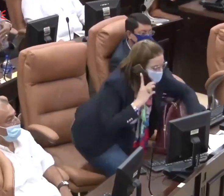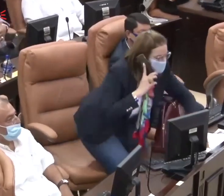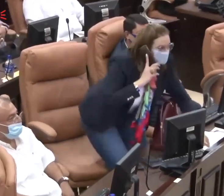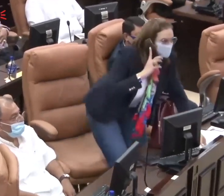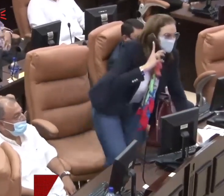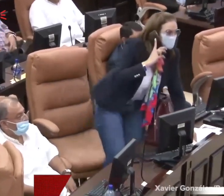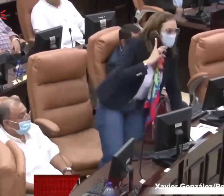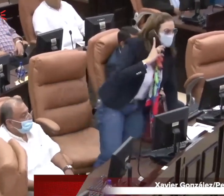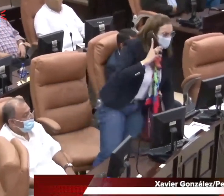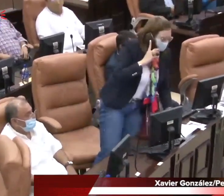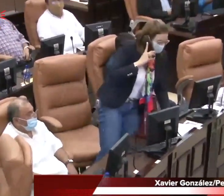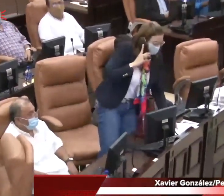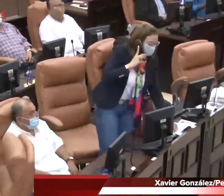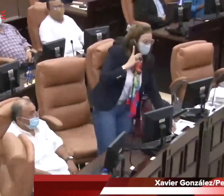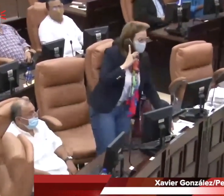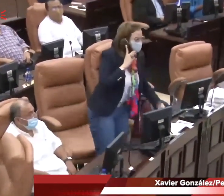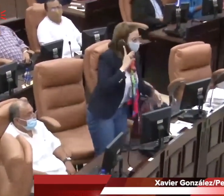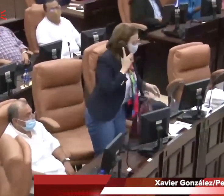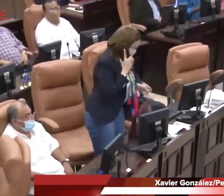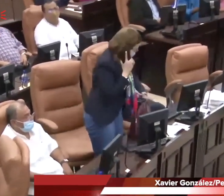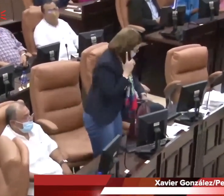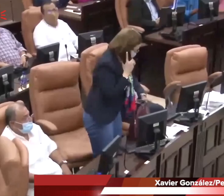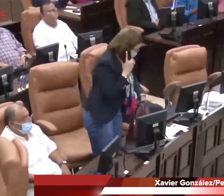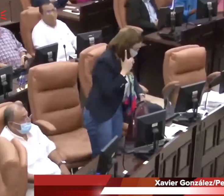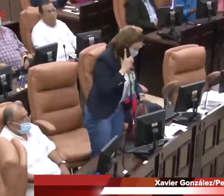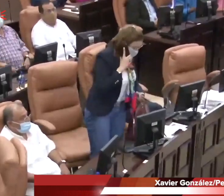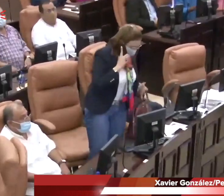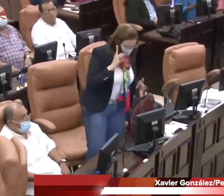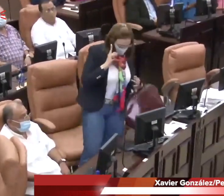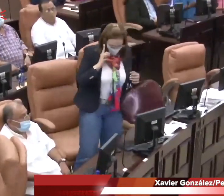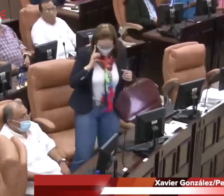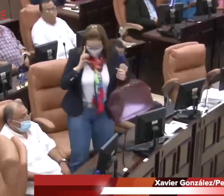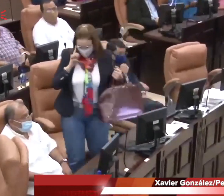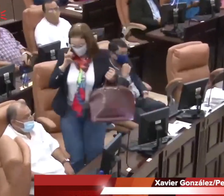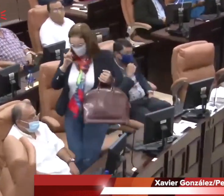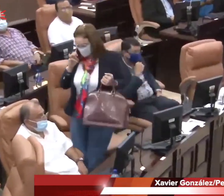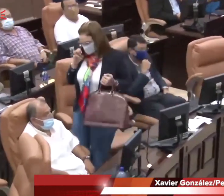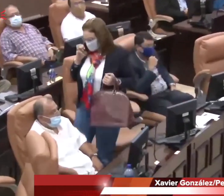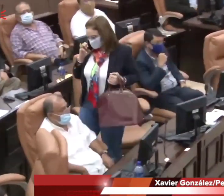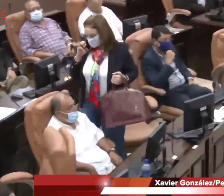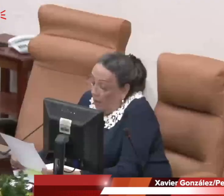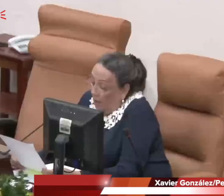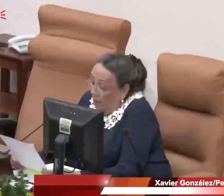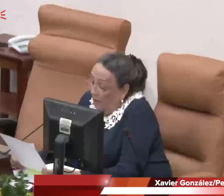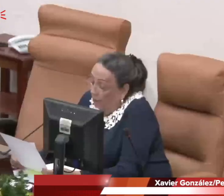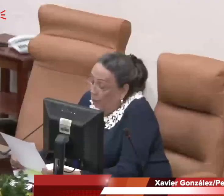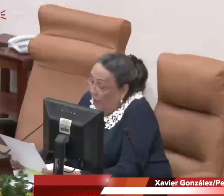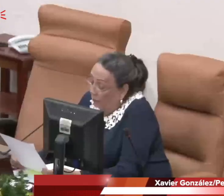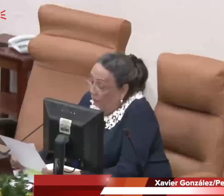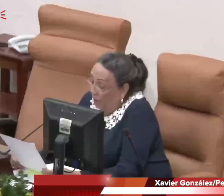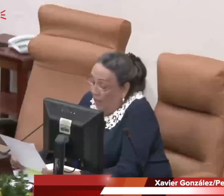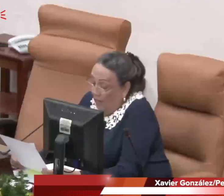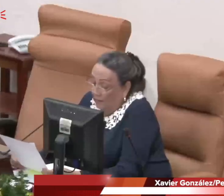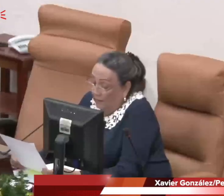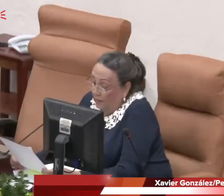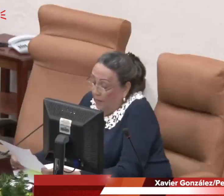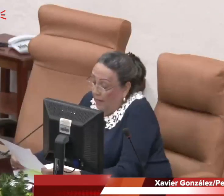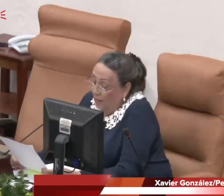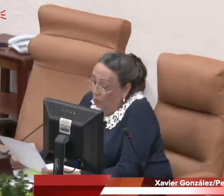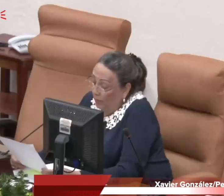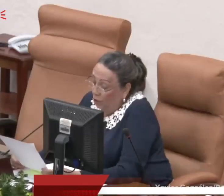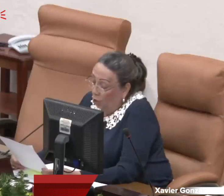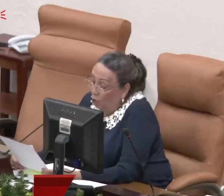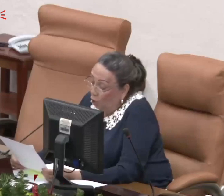María Fernanda Flores de Alemán, esposa del caudillo del Partido Liberal Constitucionalista Arnoldo Alemán, perdió su condición